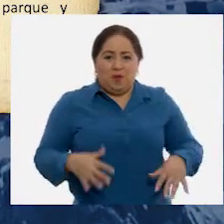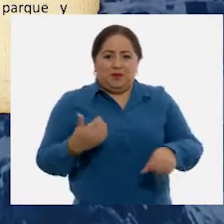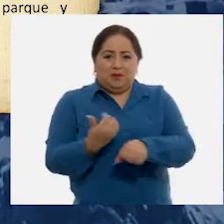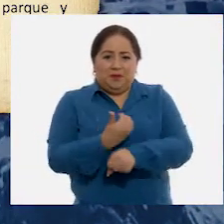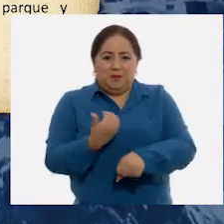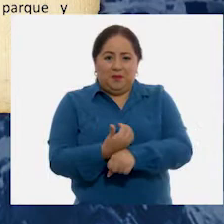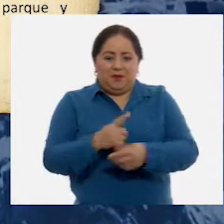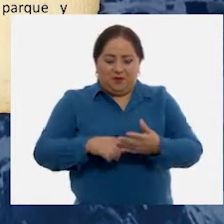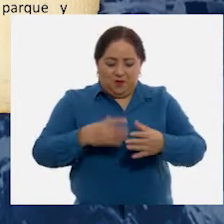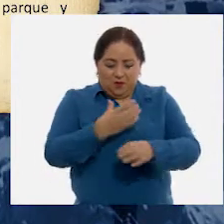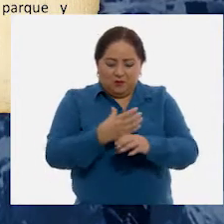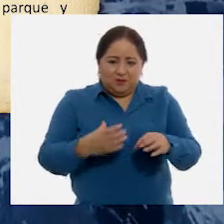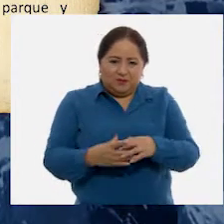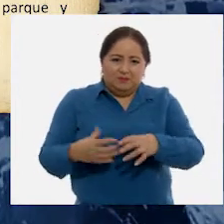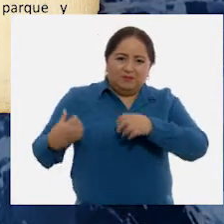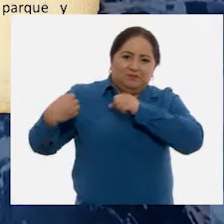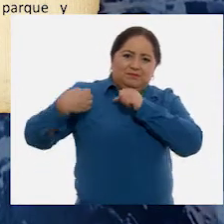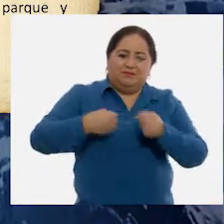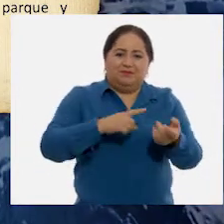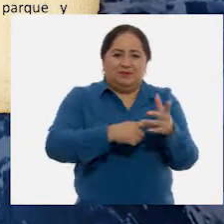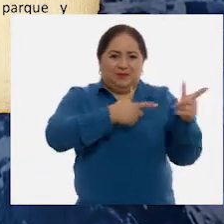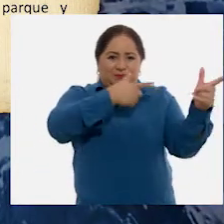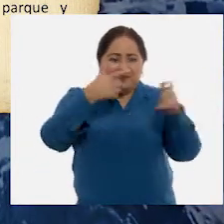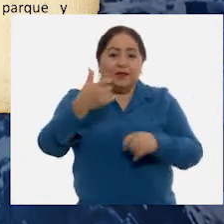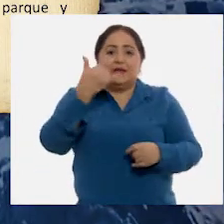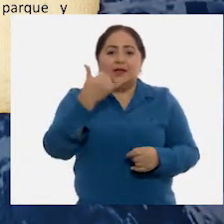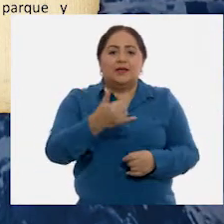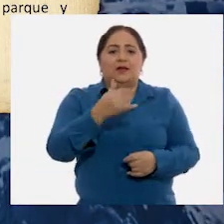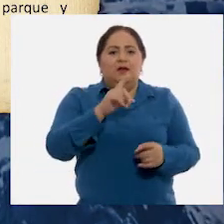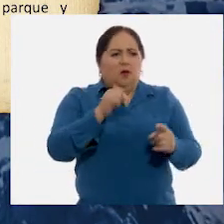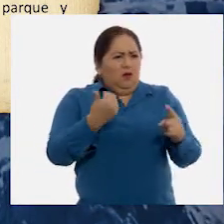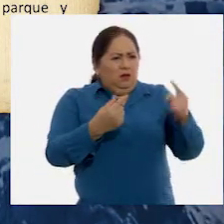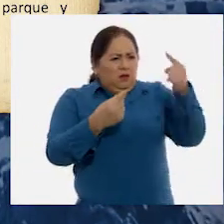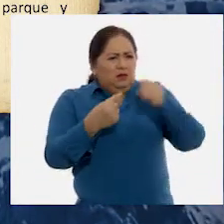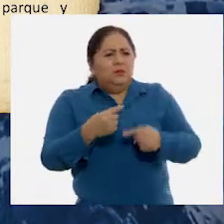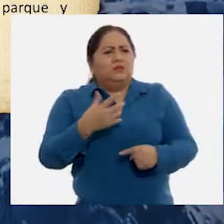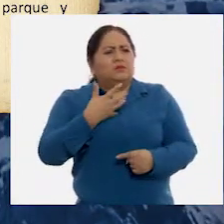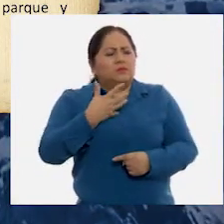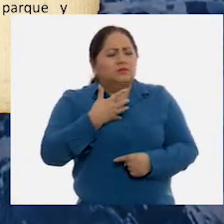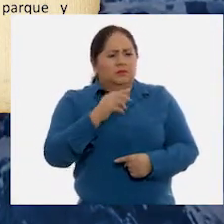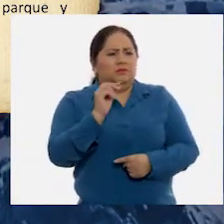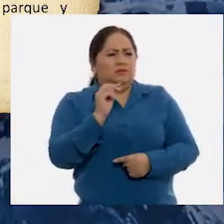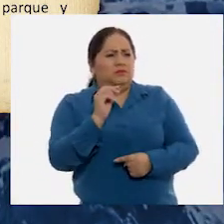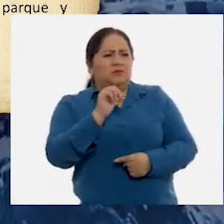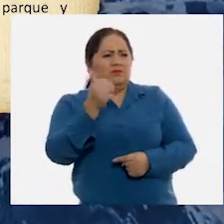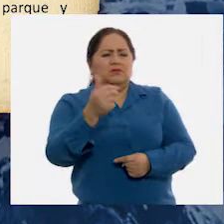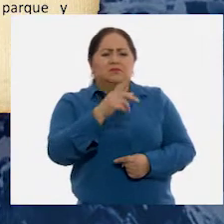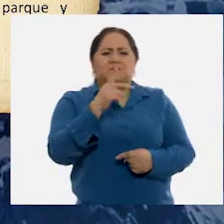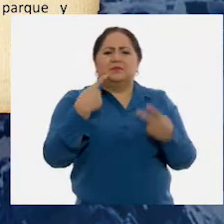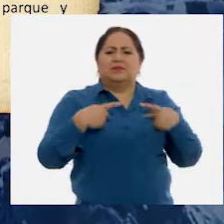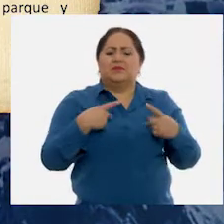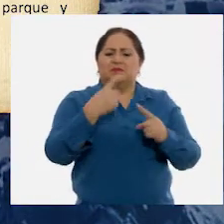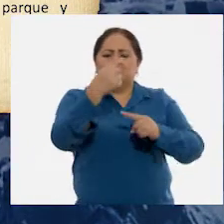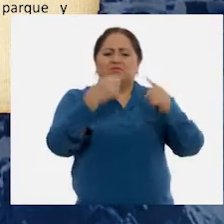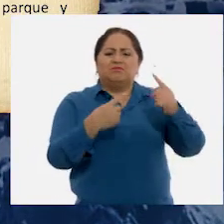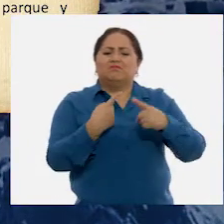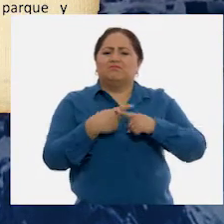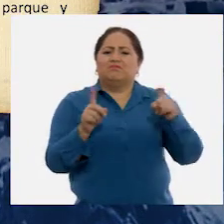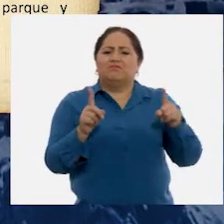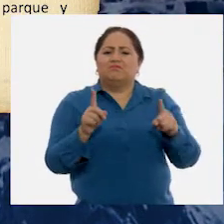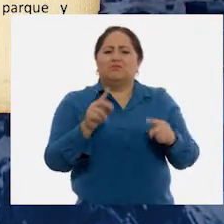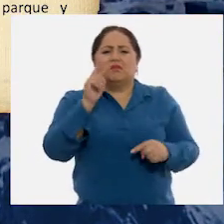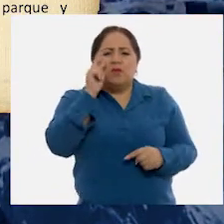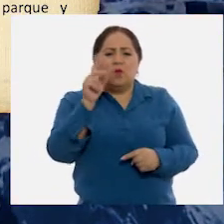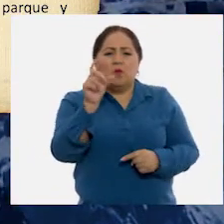y equipamiento de las tropas de Villa, y en contraste, surge cierta decepción en los personajes que se hace